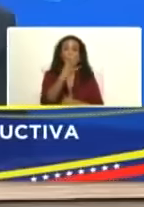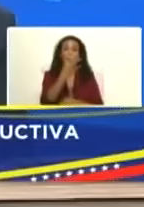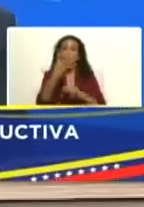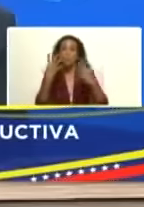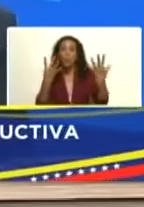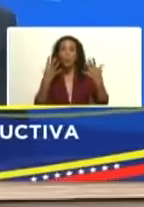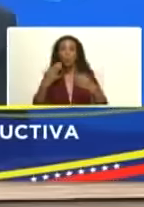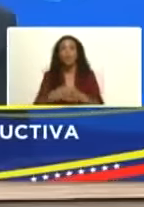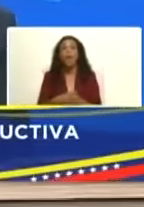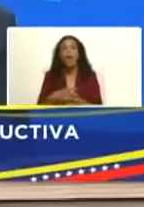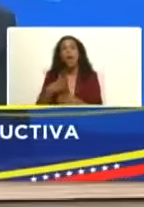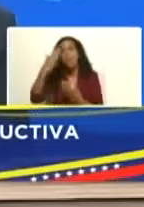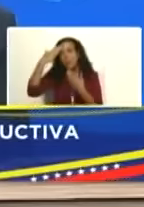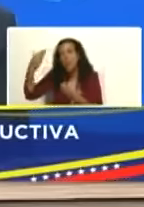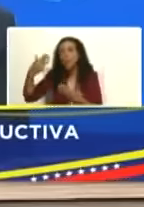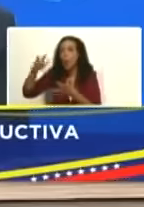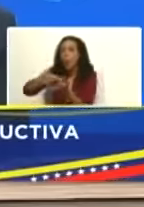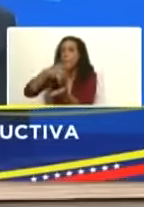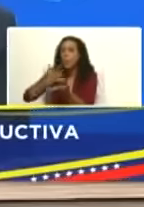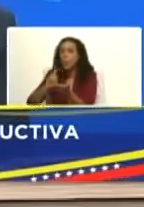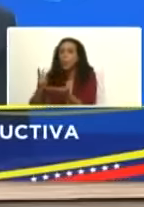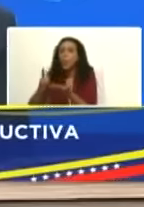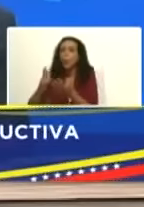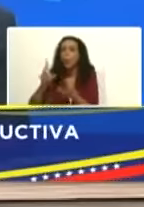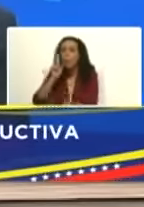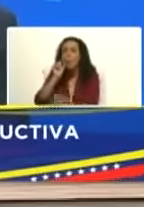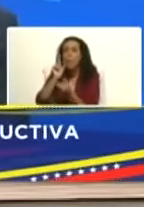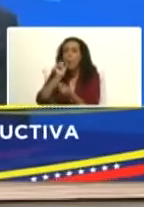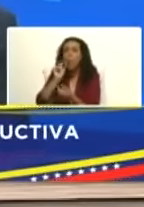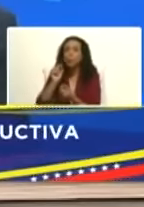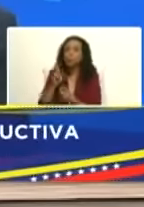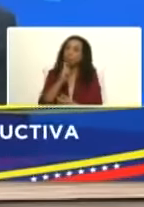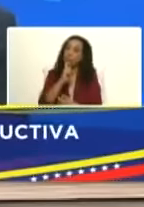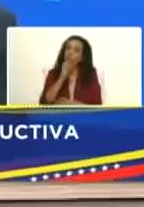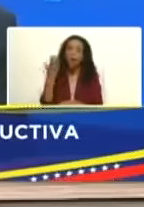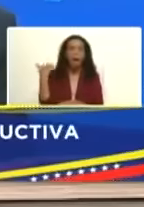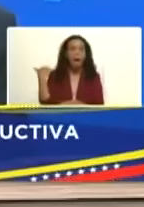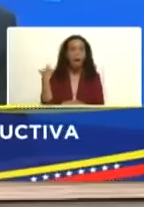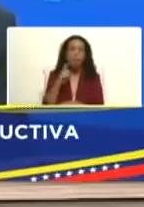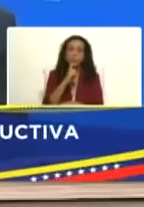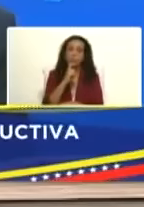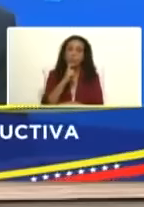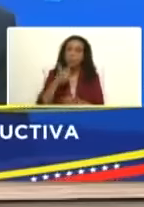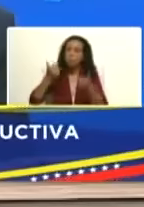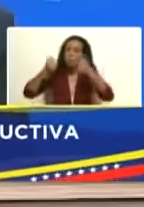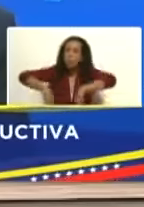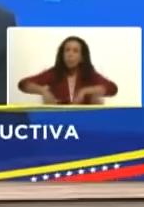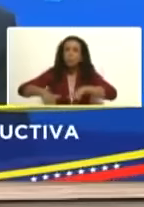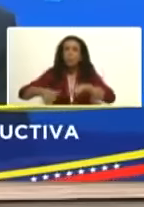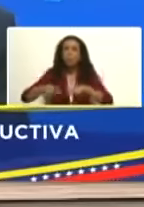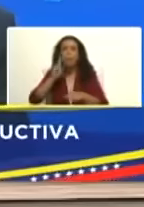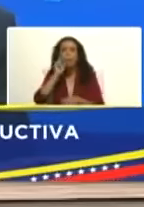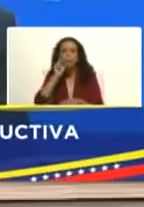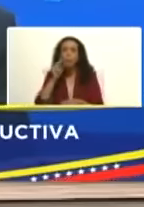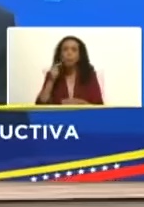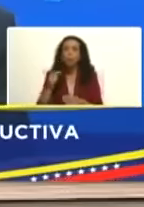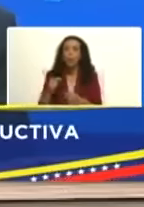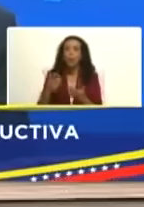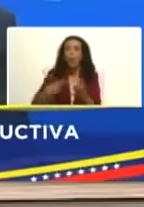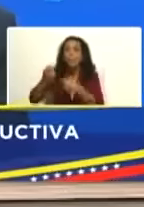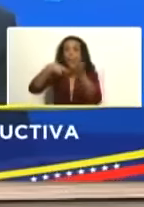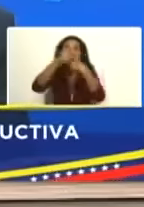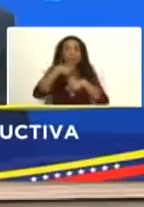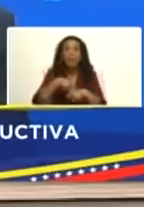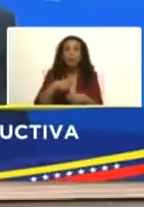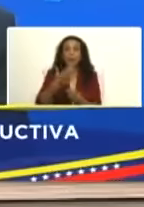35.49. Mi saludo a los productores de pollo. Fue un drama en una época. La quiebra de todo el sector pollo. Y la importación